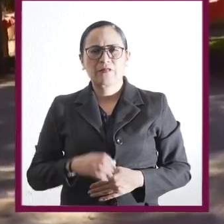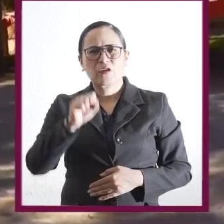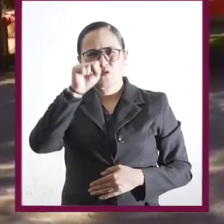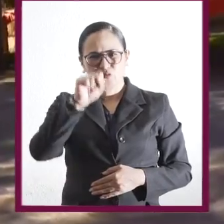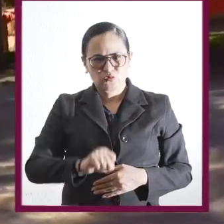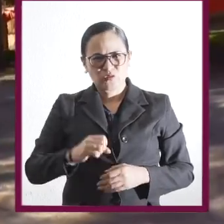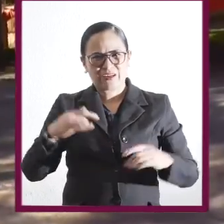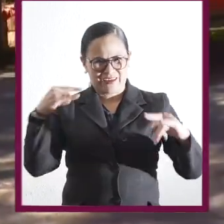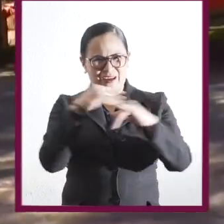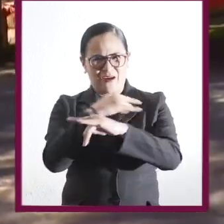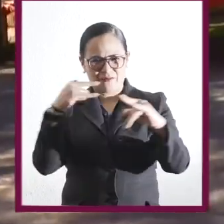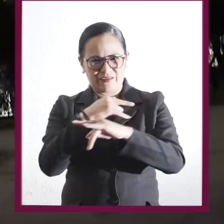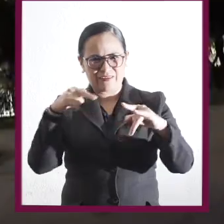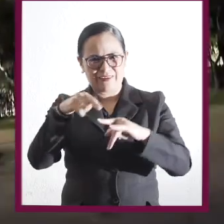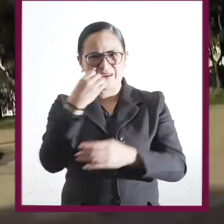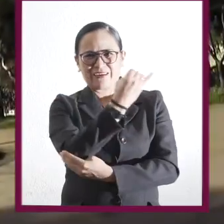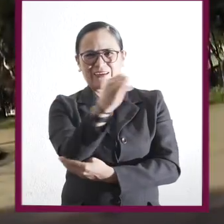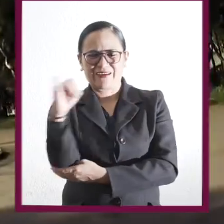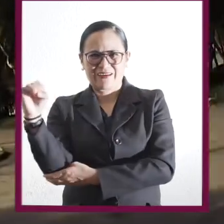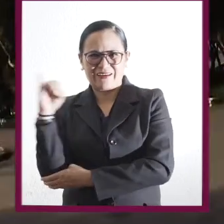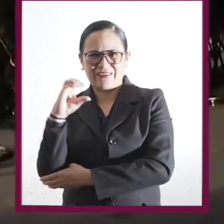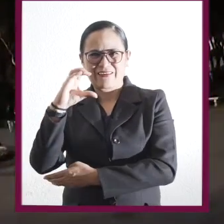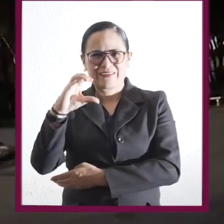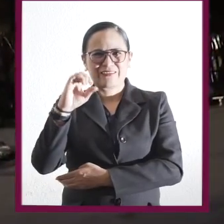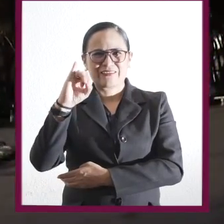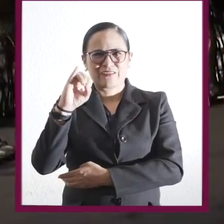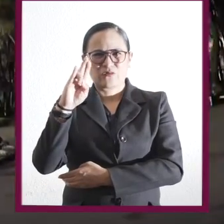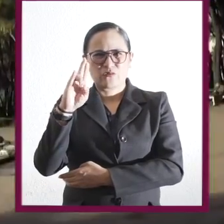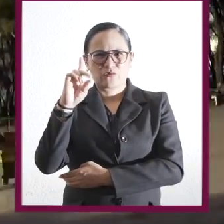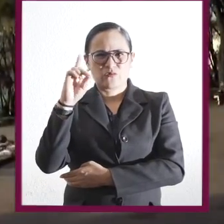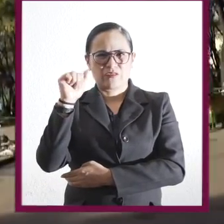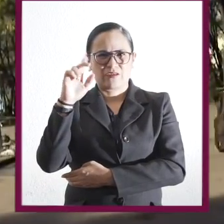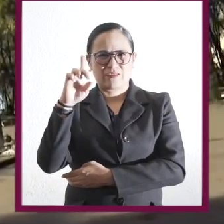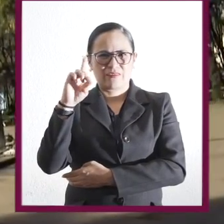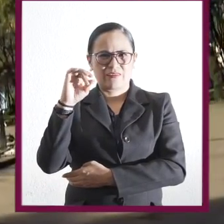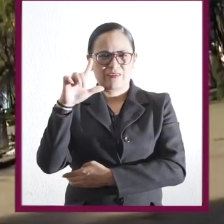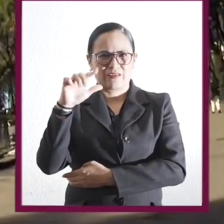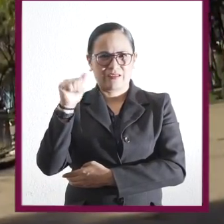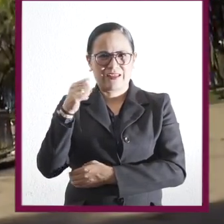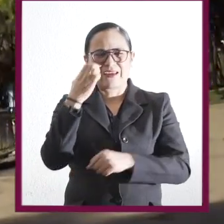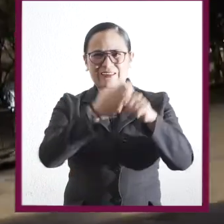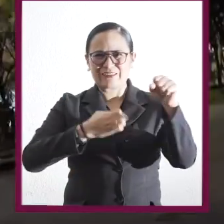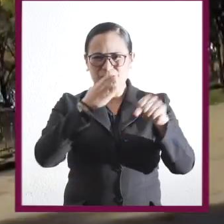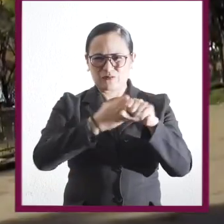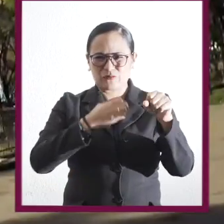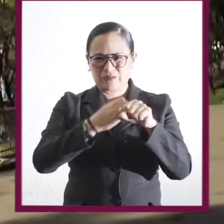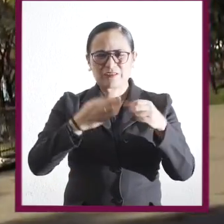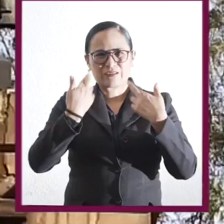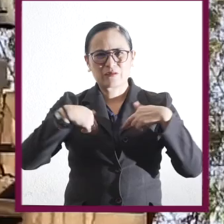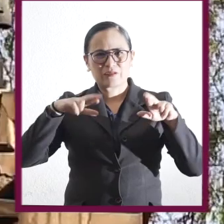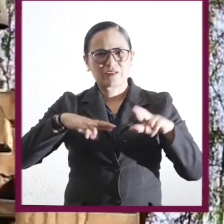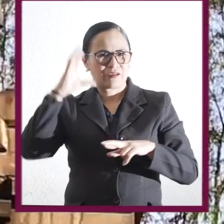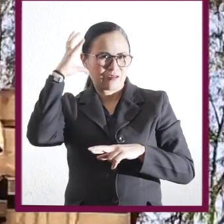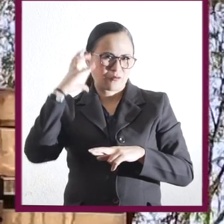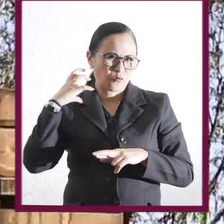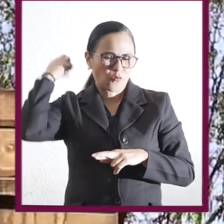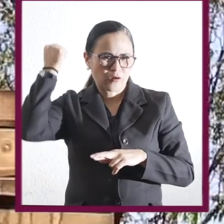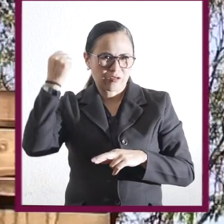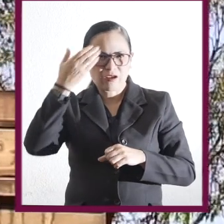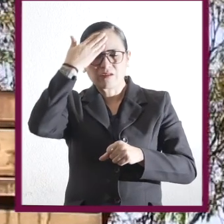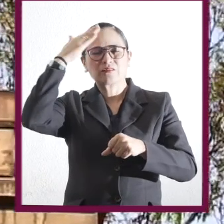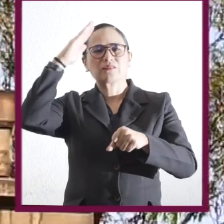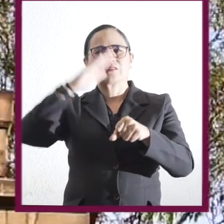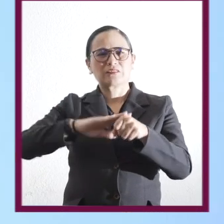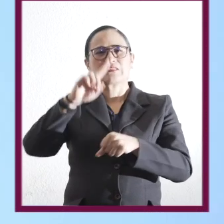En el extremo sur de la avenida, el Jardín de la Ciudadela luce en el centro una estatua de José María Morelos, inaugurada